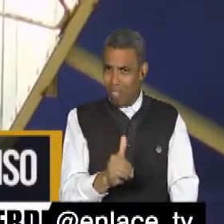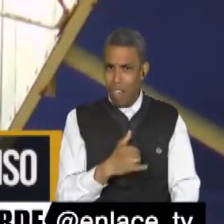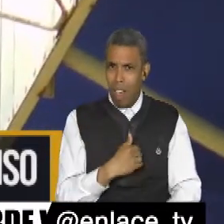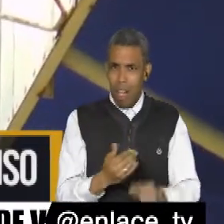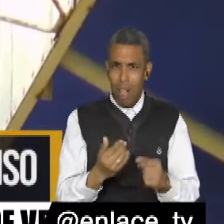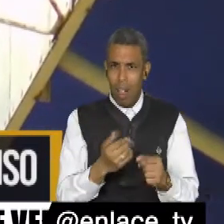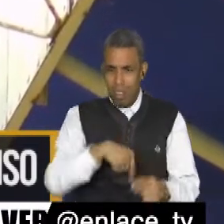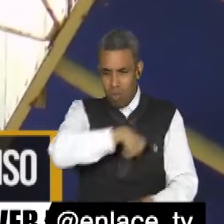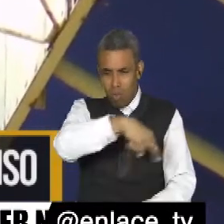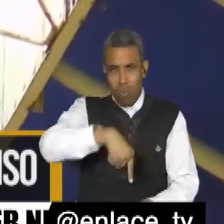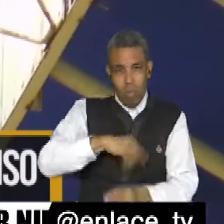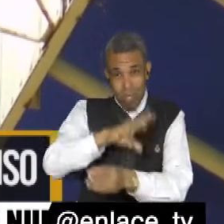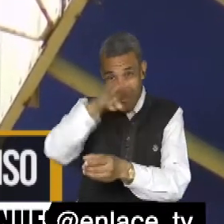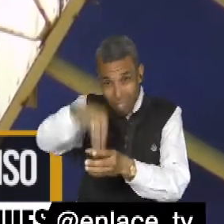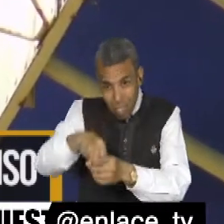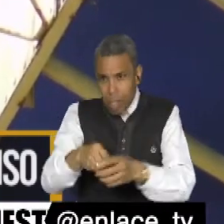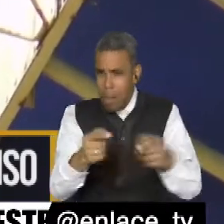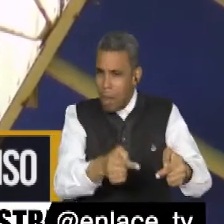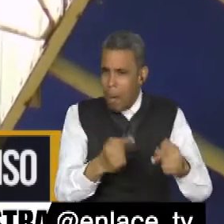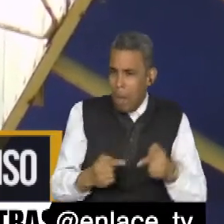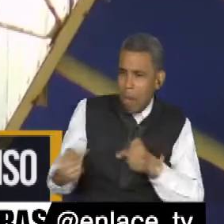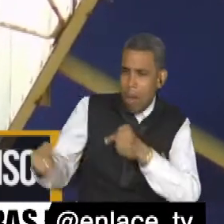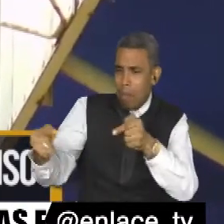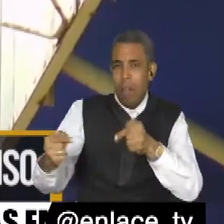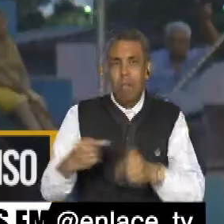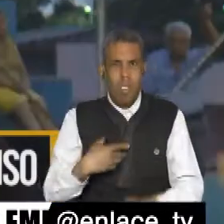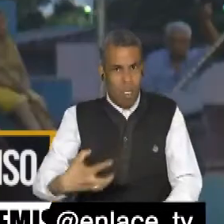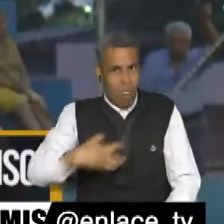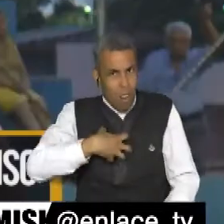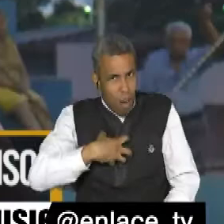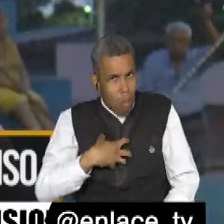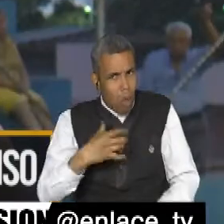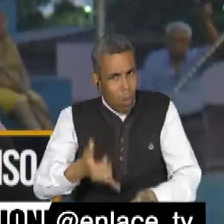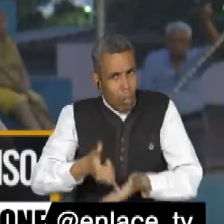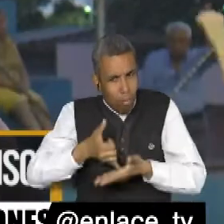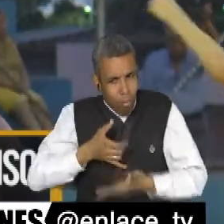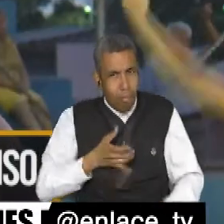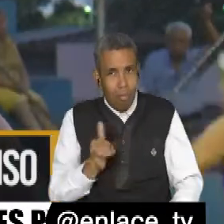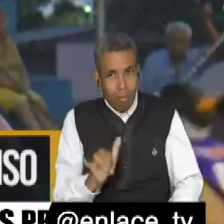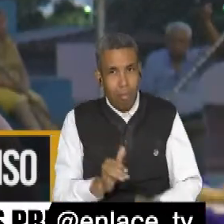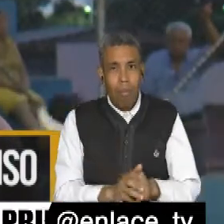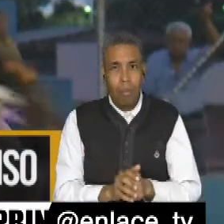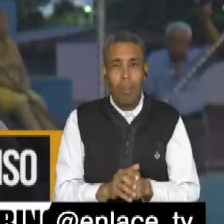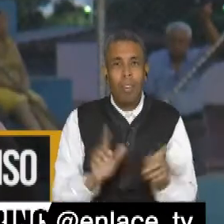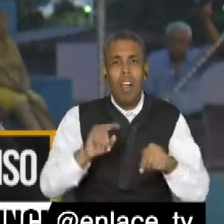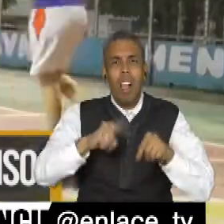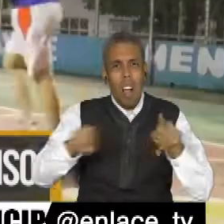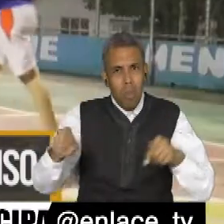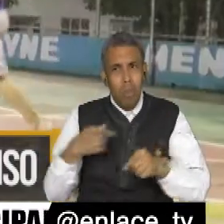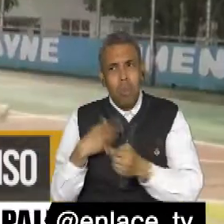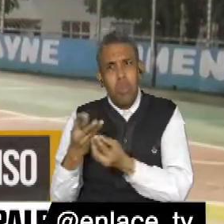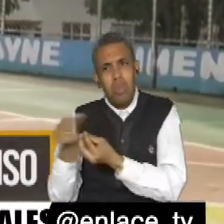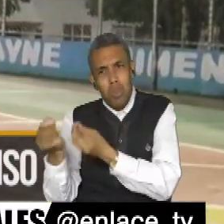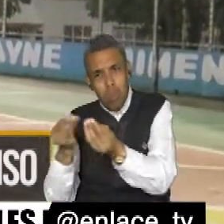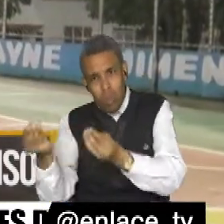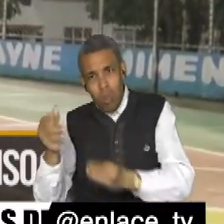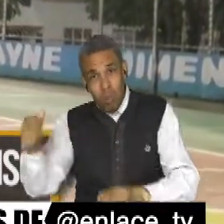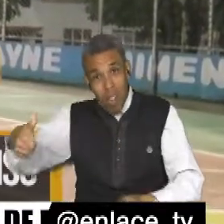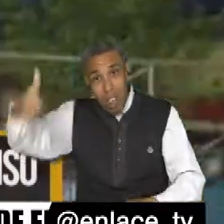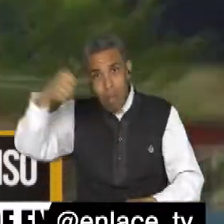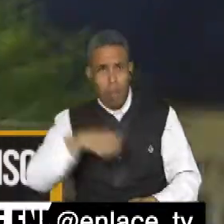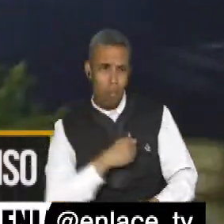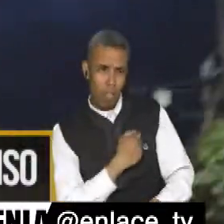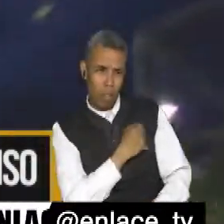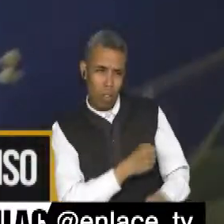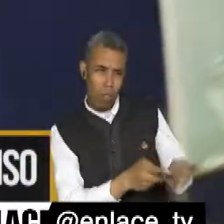venido profesores pidiendo prestados los niños para que participen en ligas de otras ciudades. Aunque no cuentan con